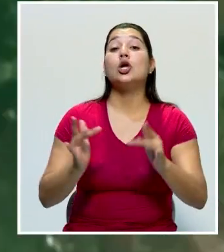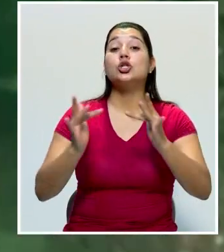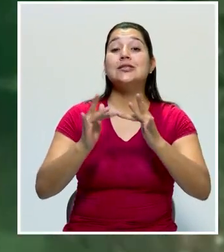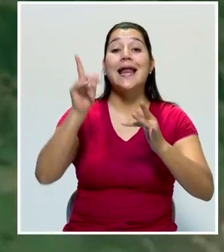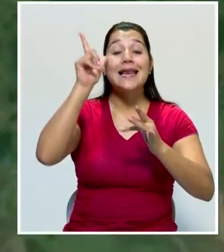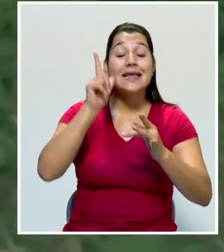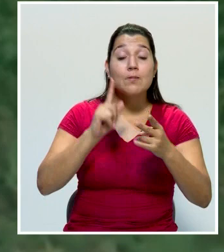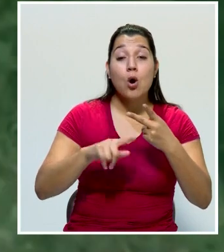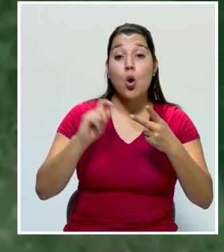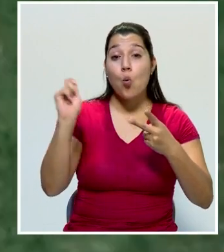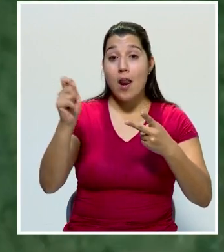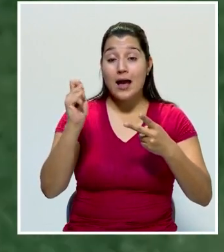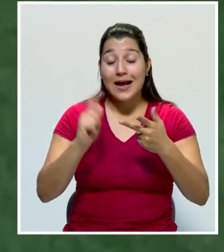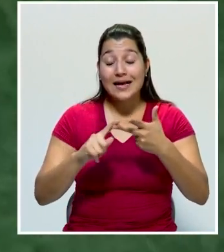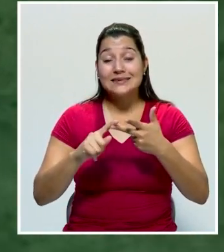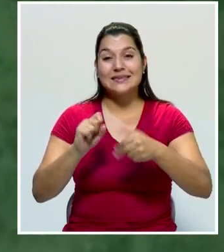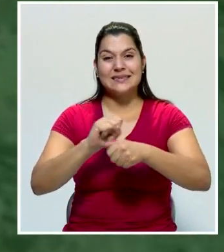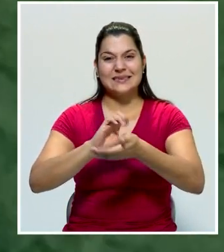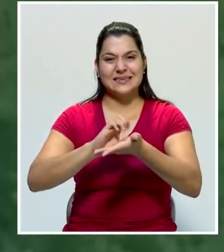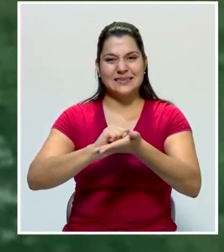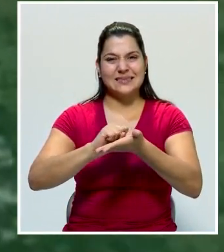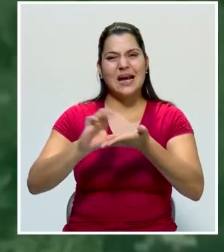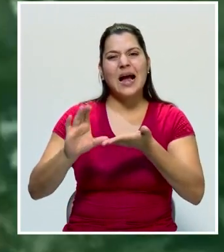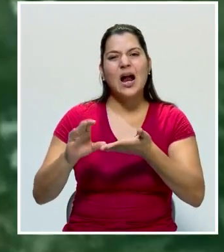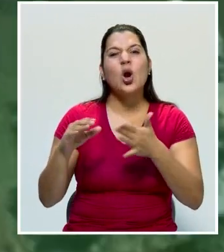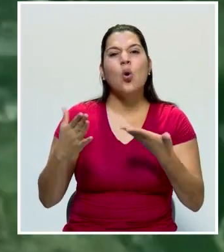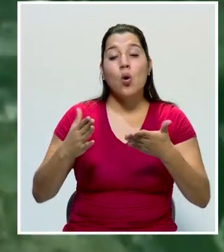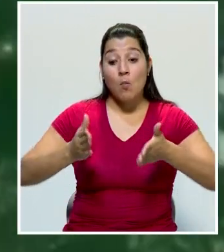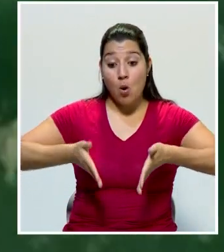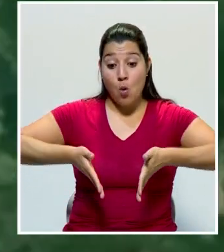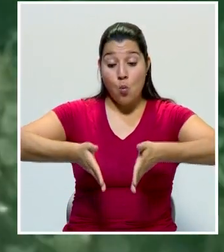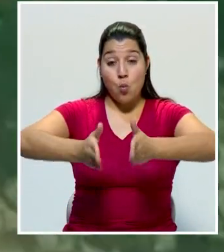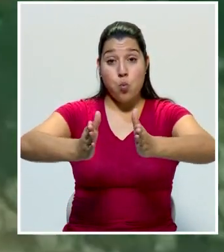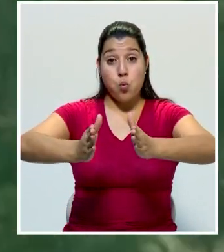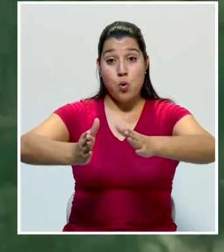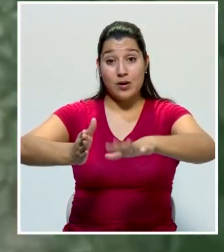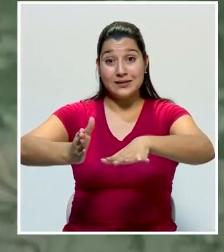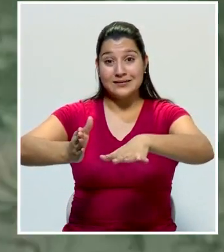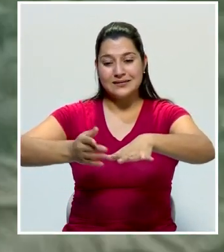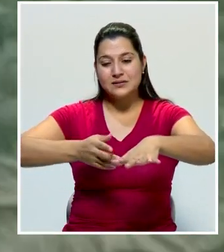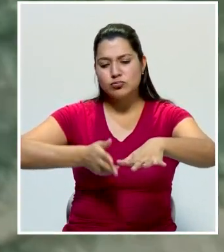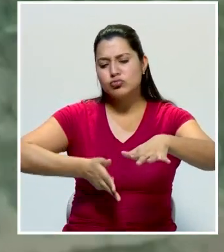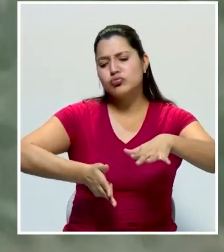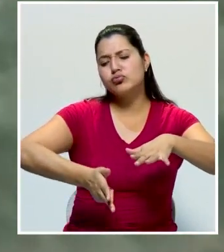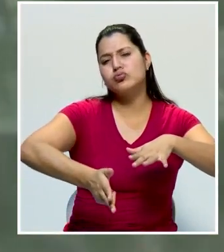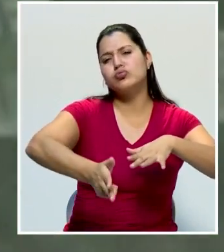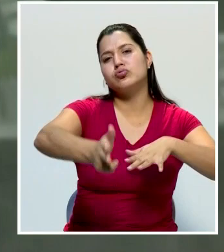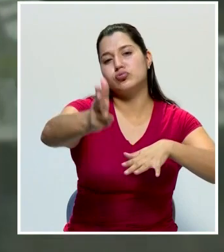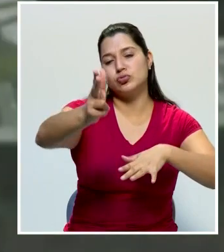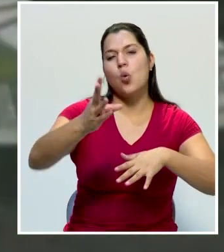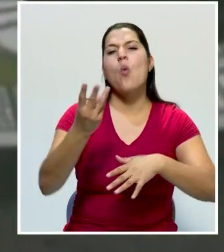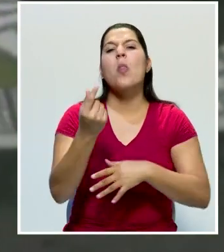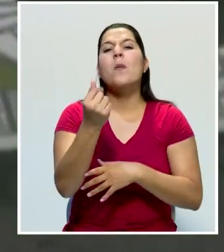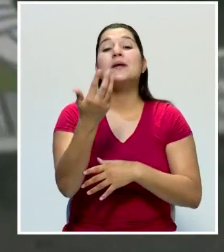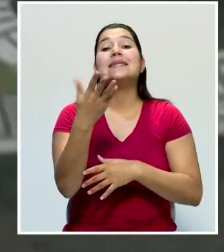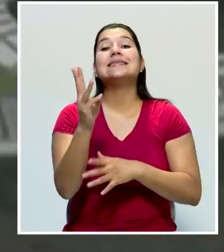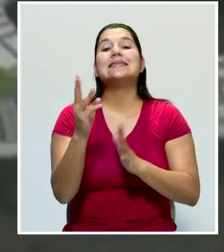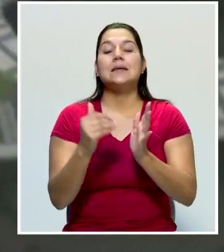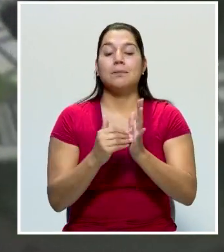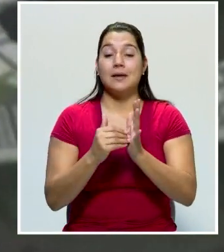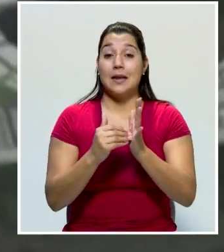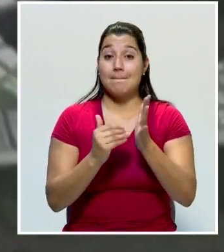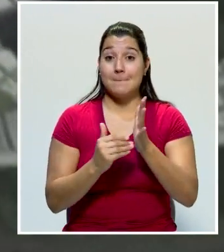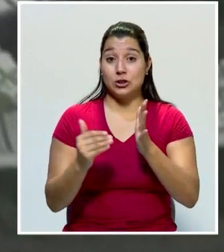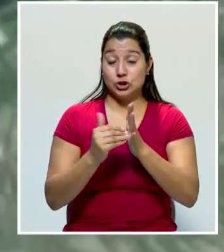líneas férreas con capacidad de movilizar contenedores a doble altura, el cual tendría un valor de $16.000 millones.